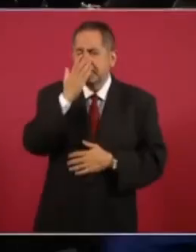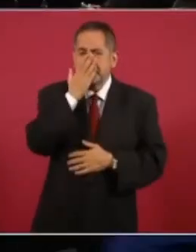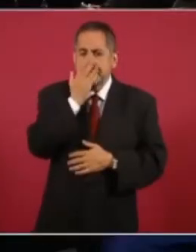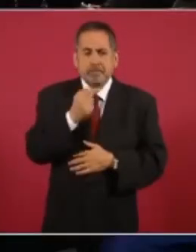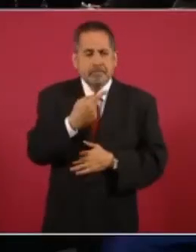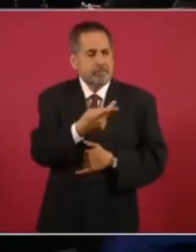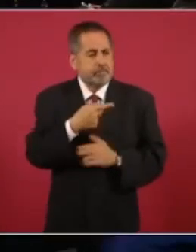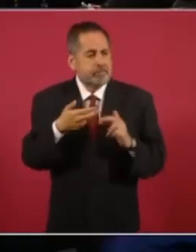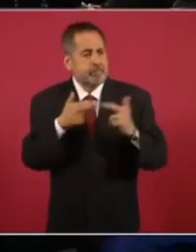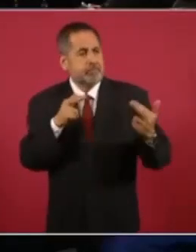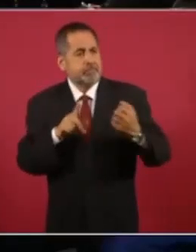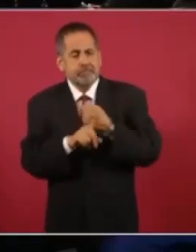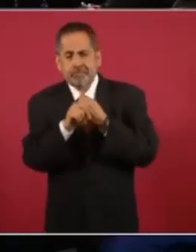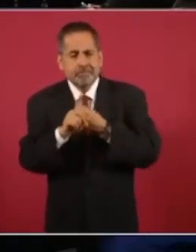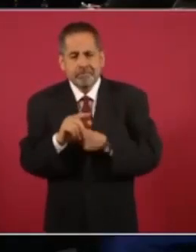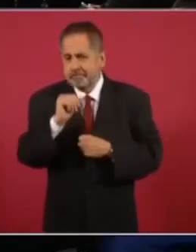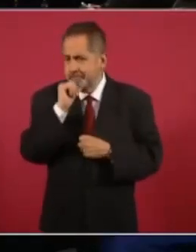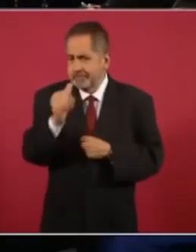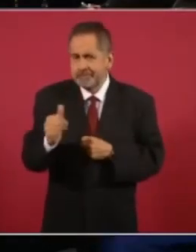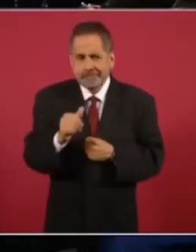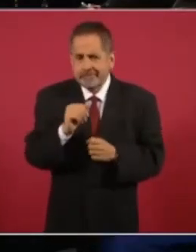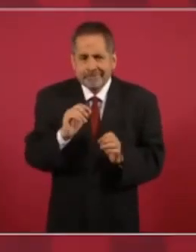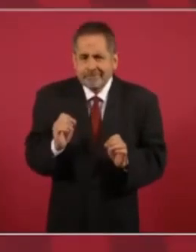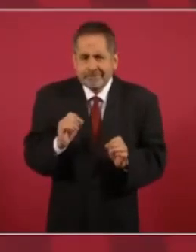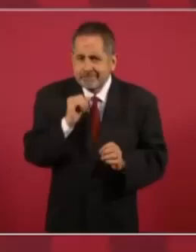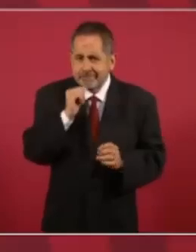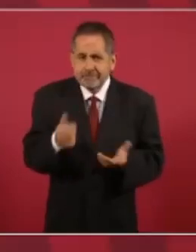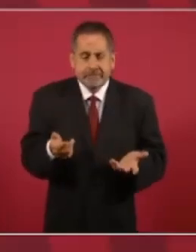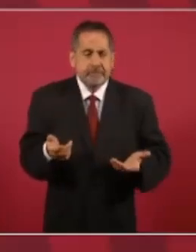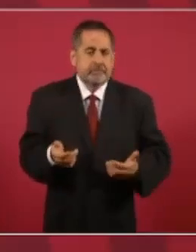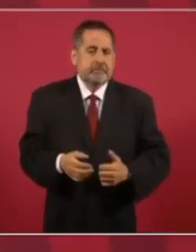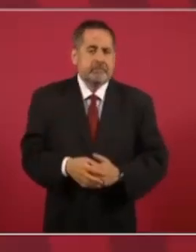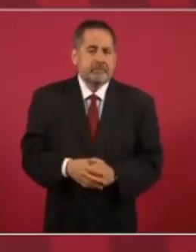dificultad, no hay problemas.